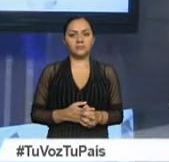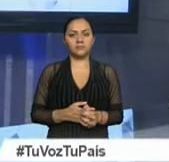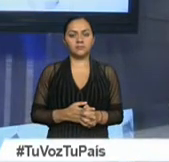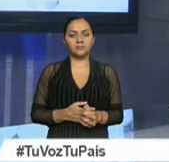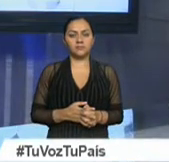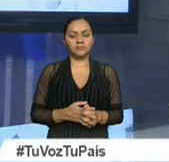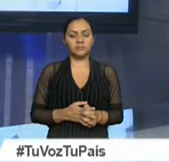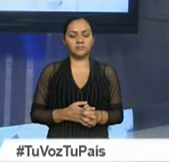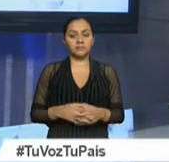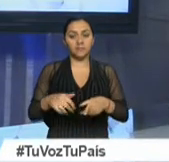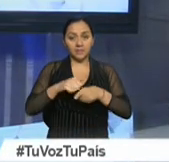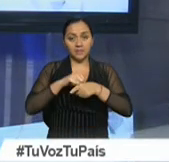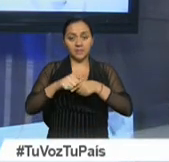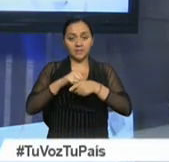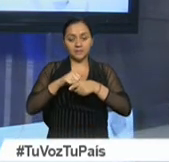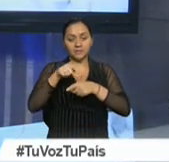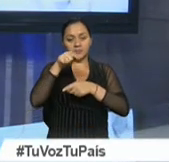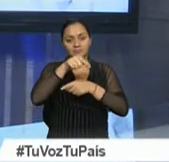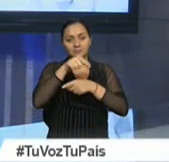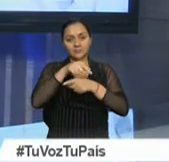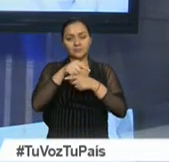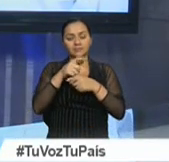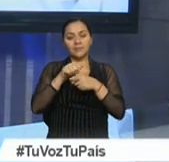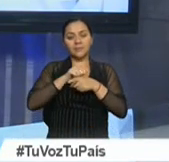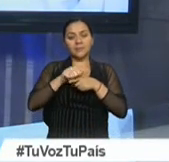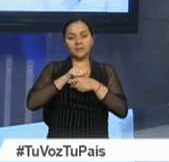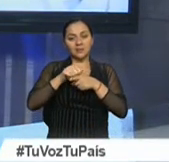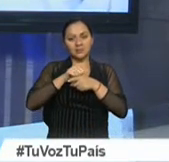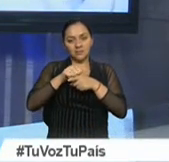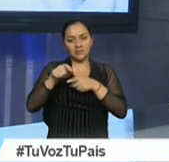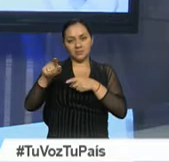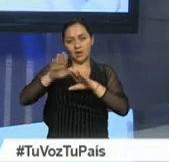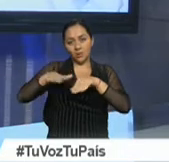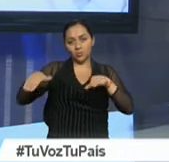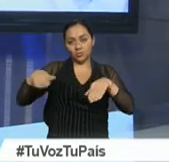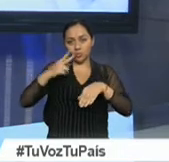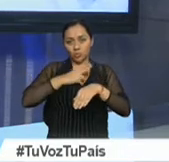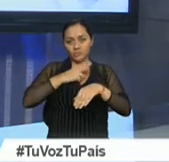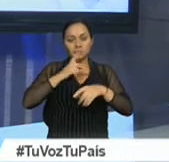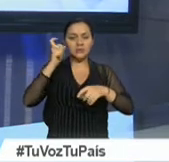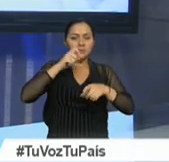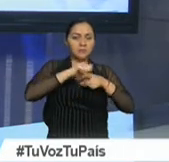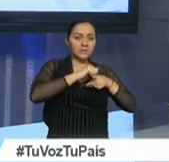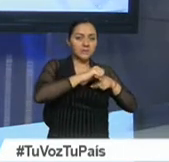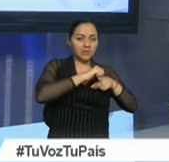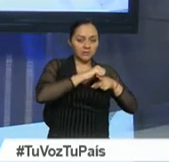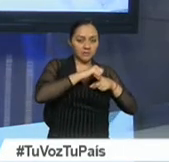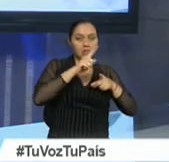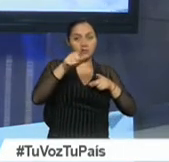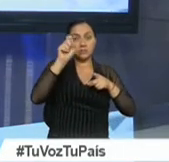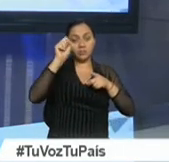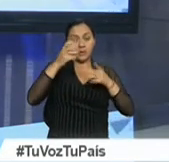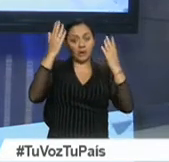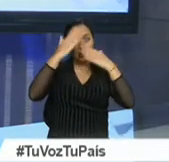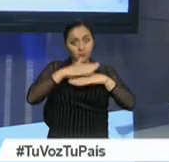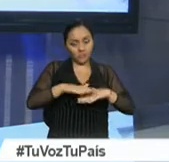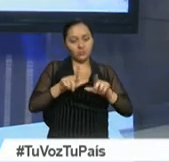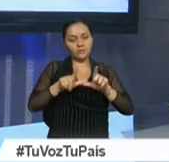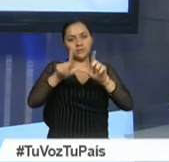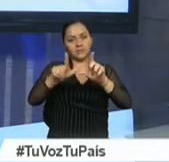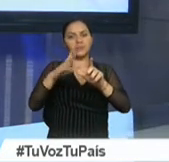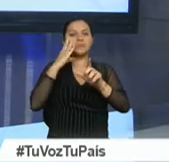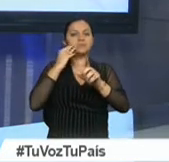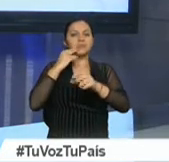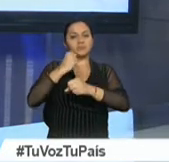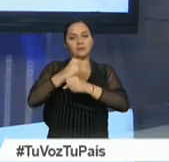Las pasantías o prácticas preprofesionales ejercidas por estudiantes universitarios serán reconocidas como experiencia laboral. Así lo